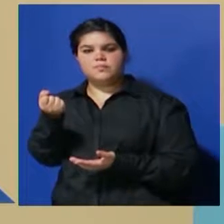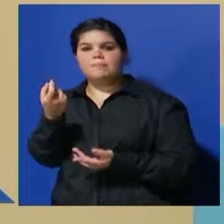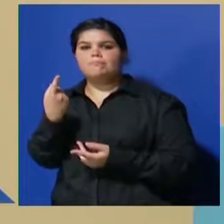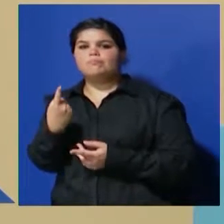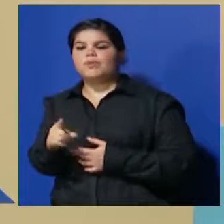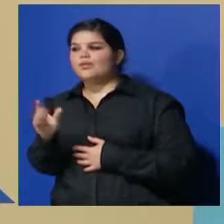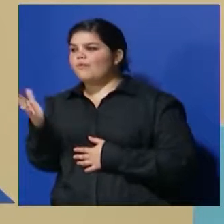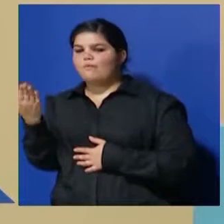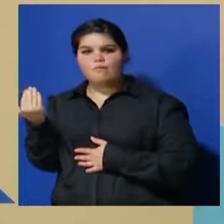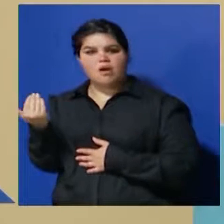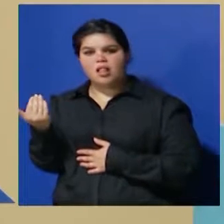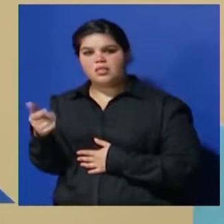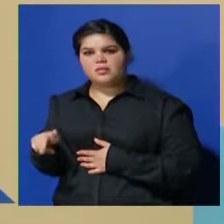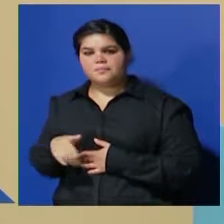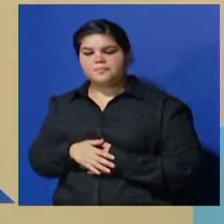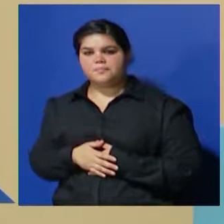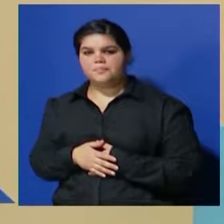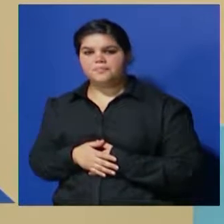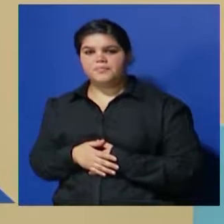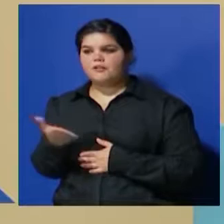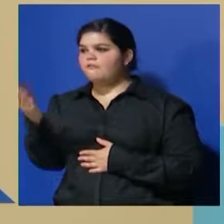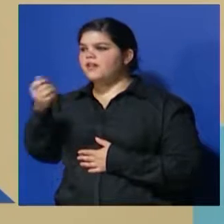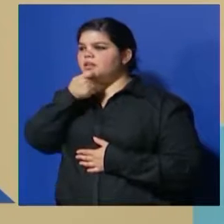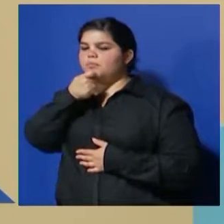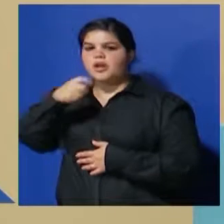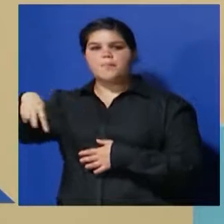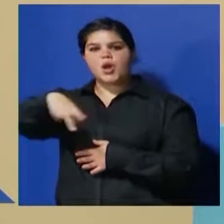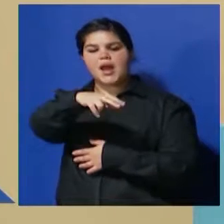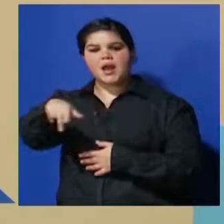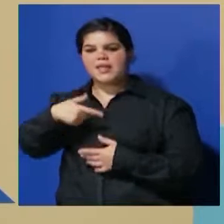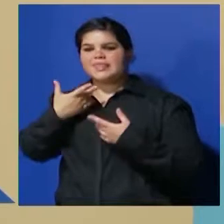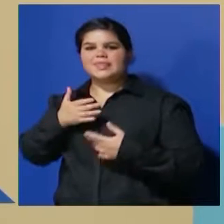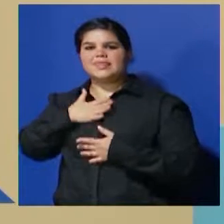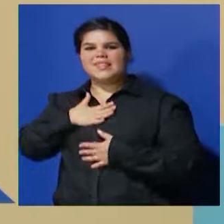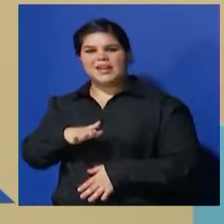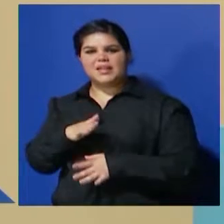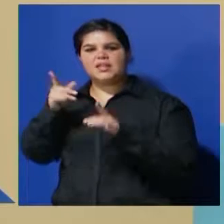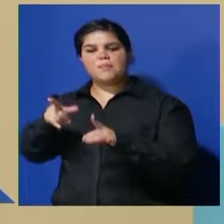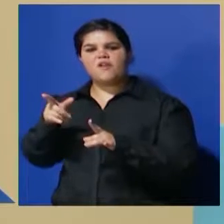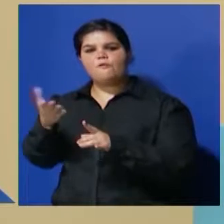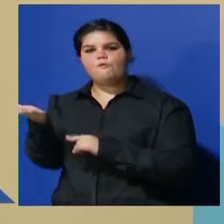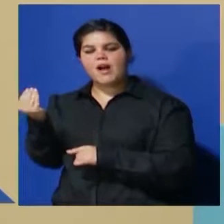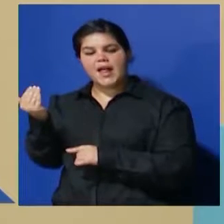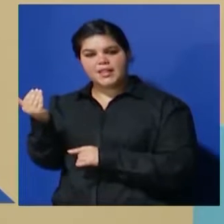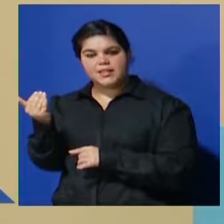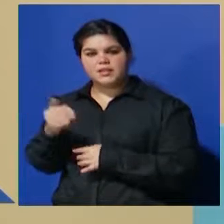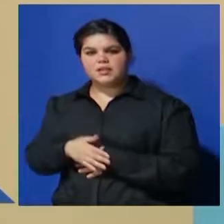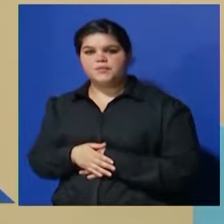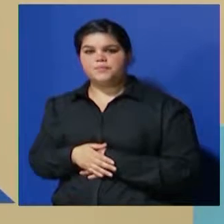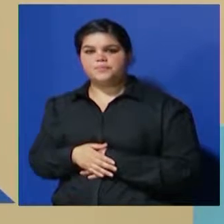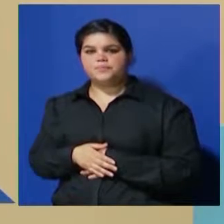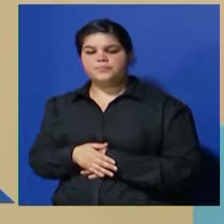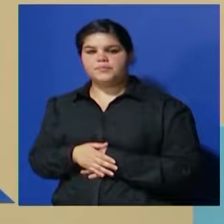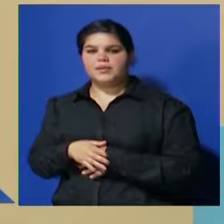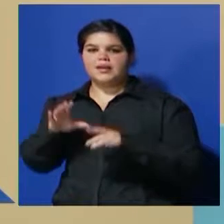esto de poder caminar por la calle, falta que los medios de comunicación dejen de